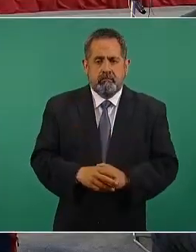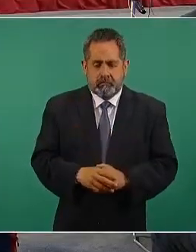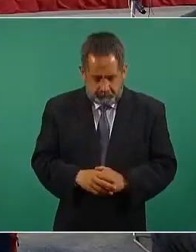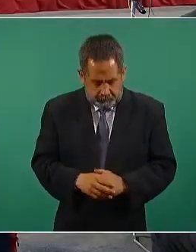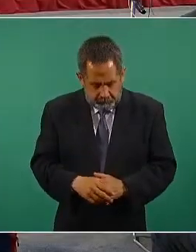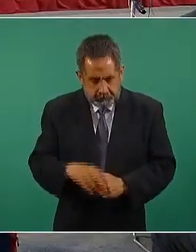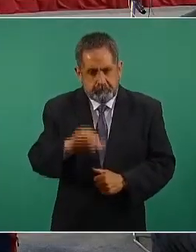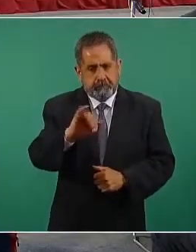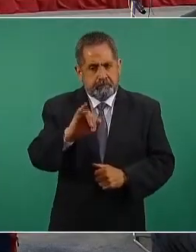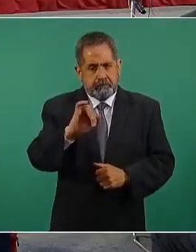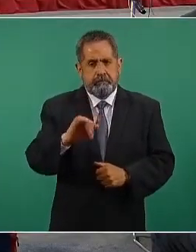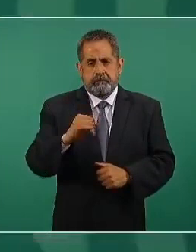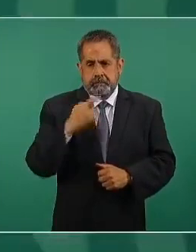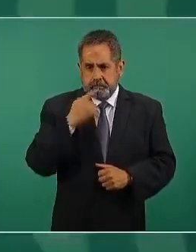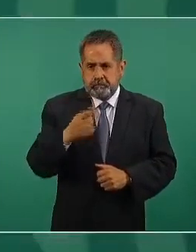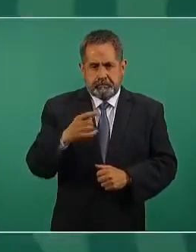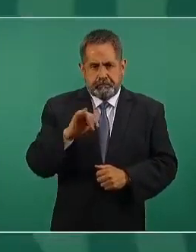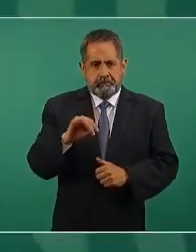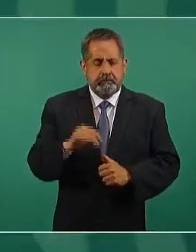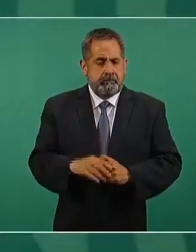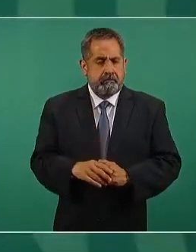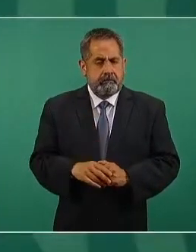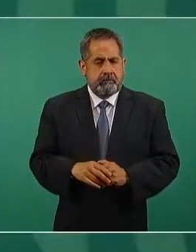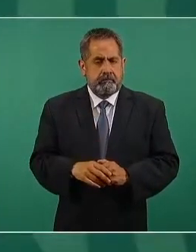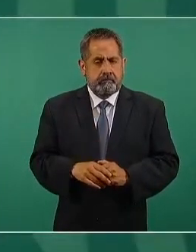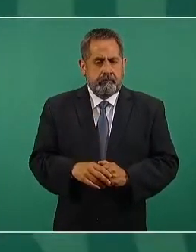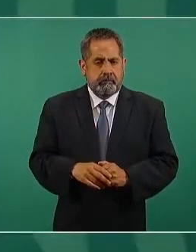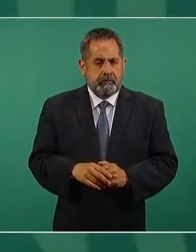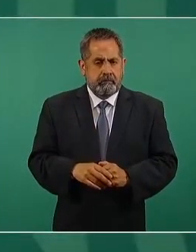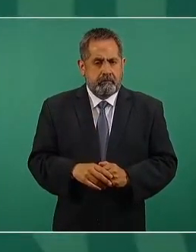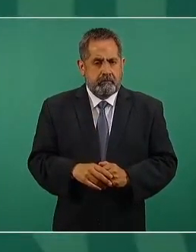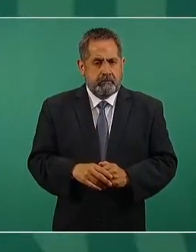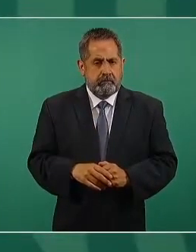diálogo, nada más que